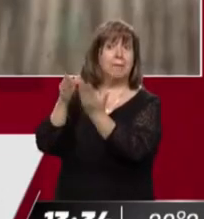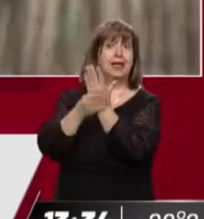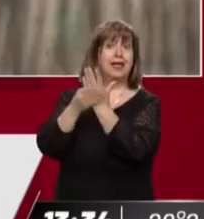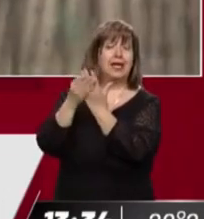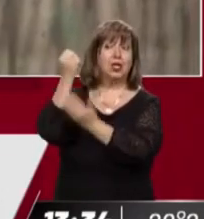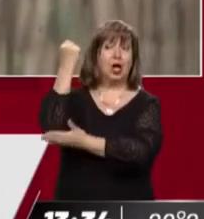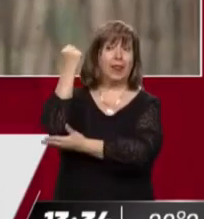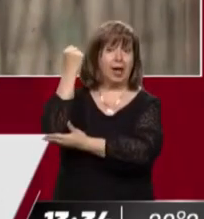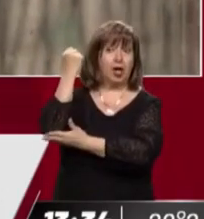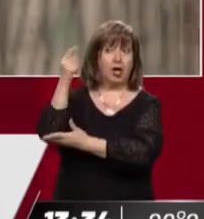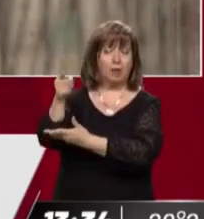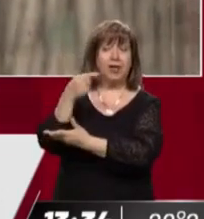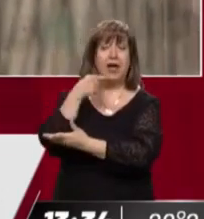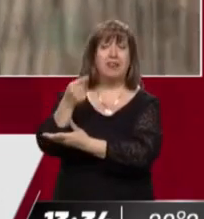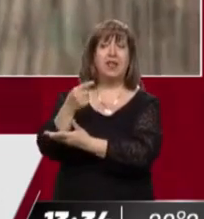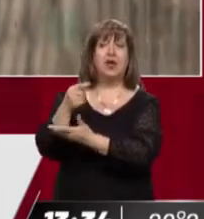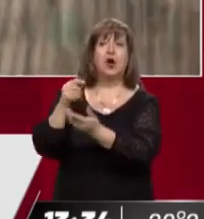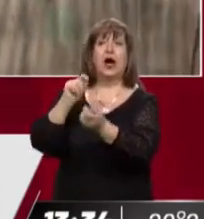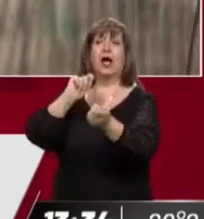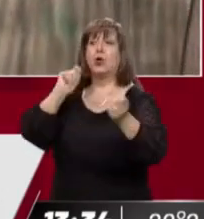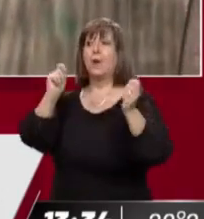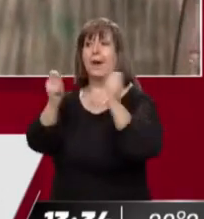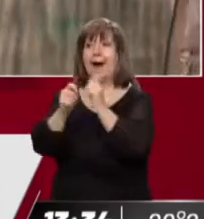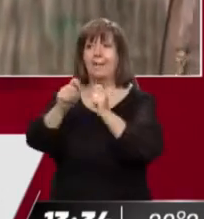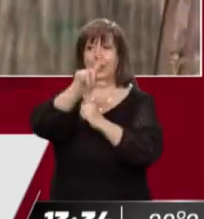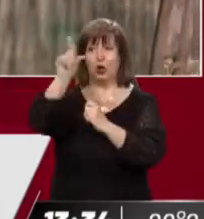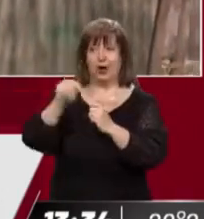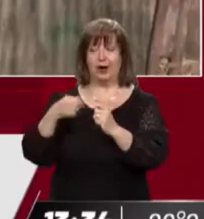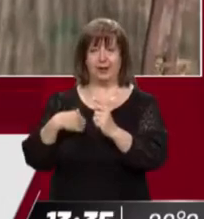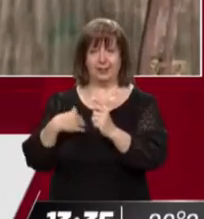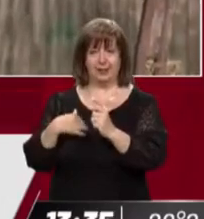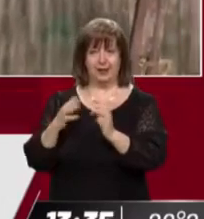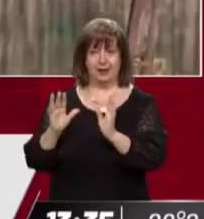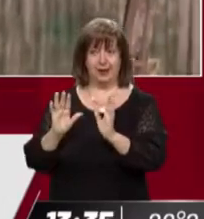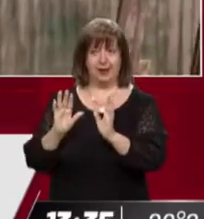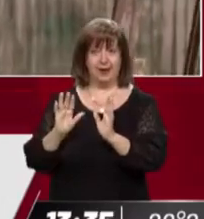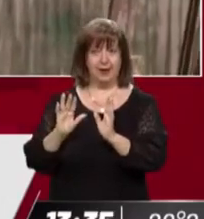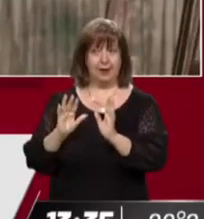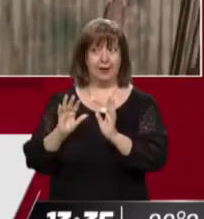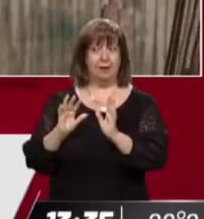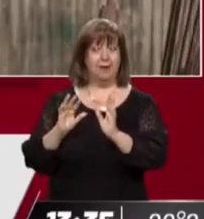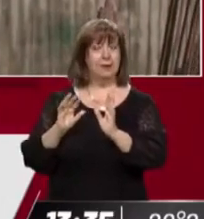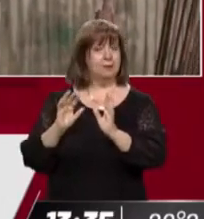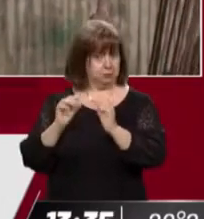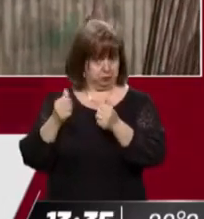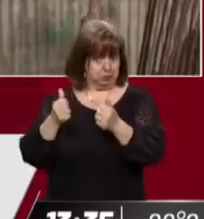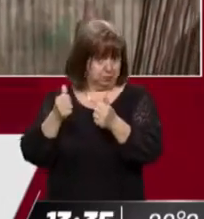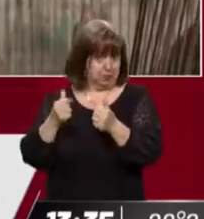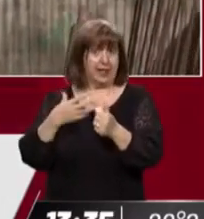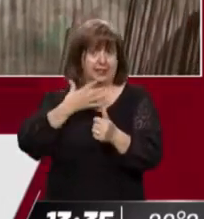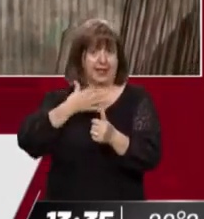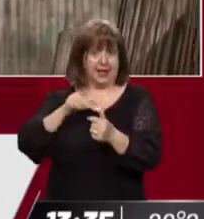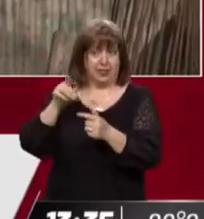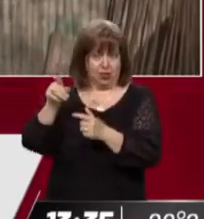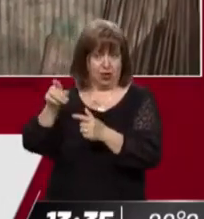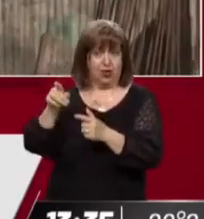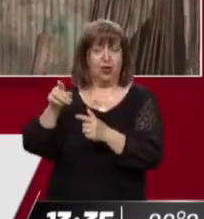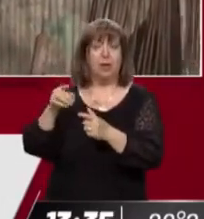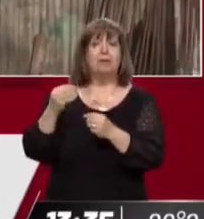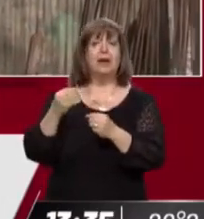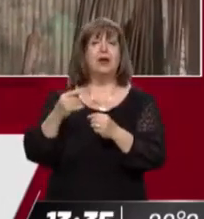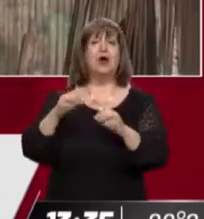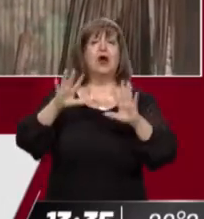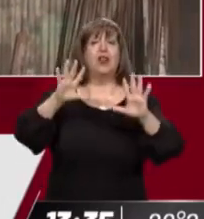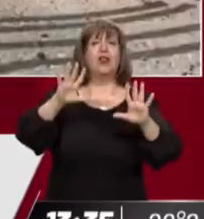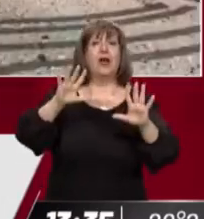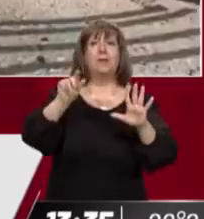debería venir un cambio en la Argentina. El problema es, como dice todo el mundo, es cómo soportar esta situación los próximos 10